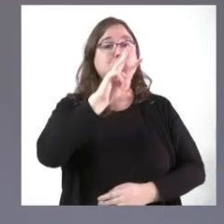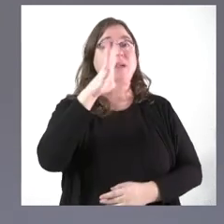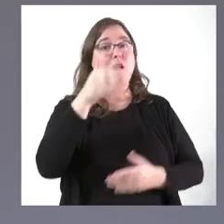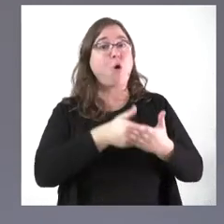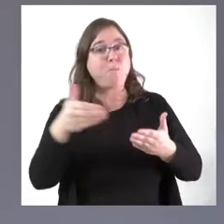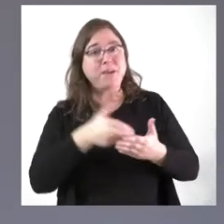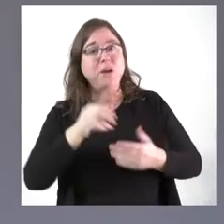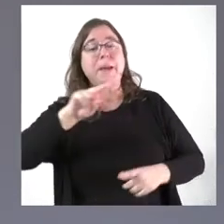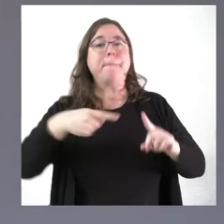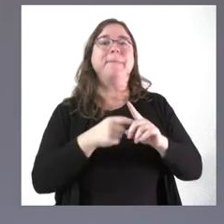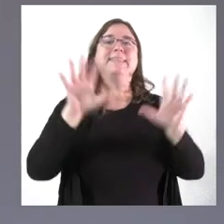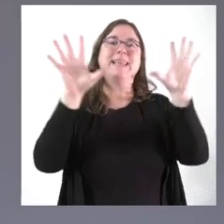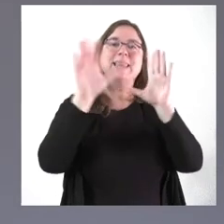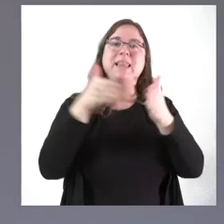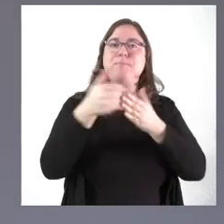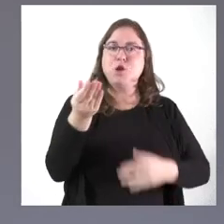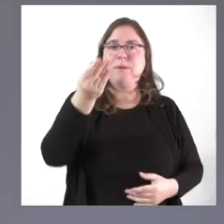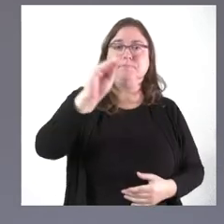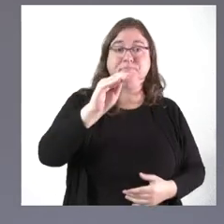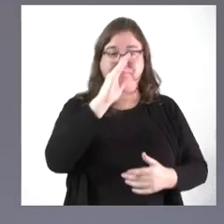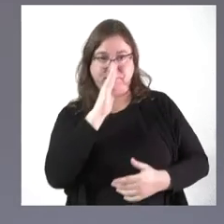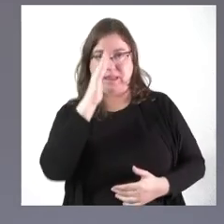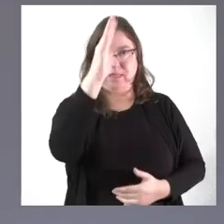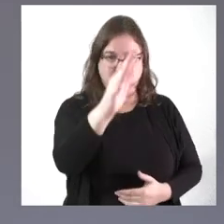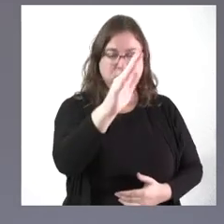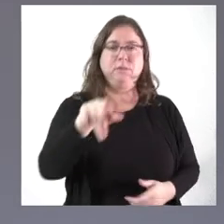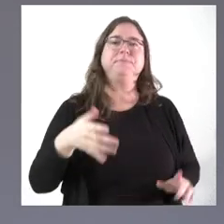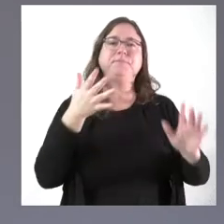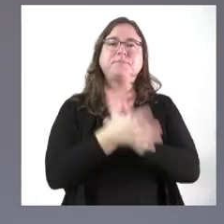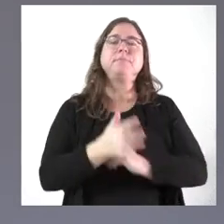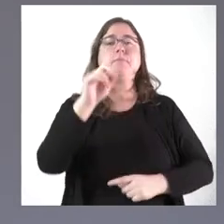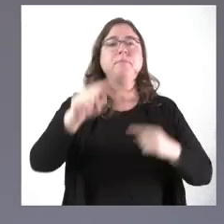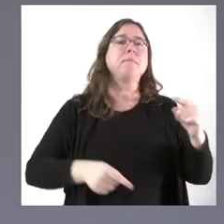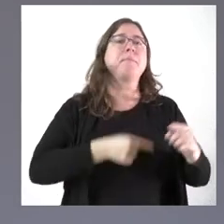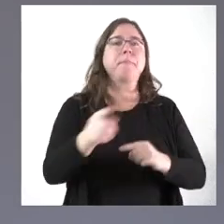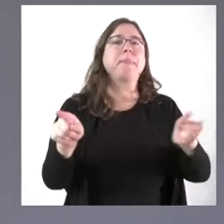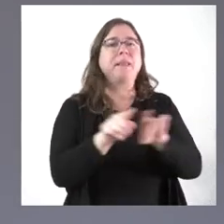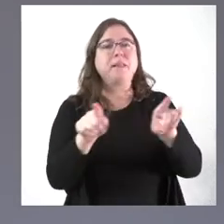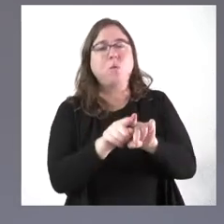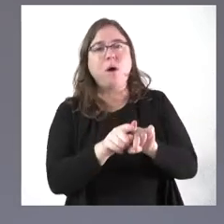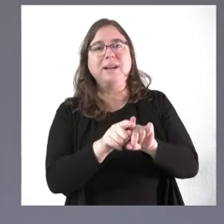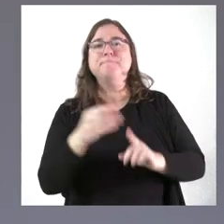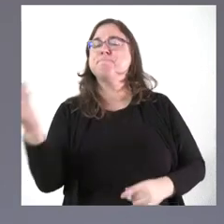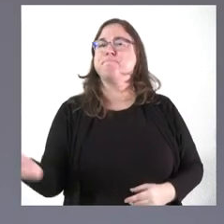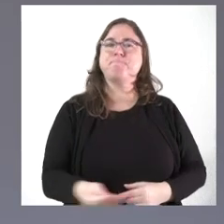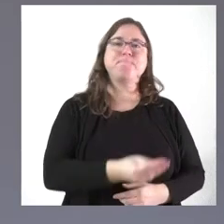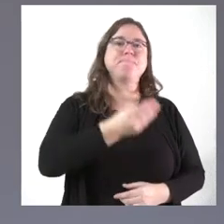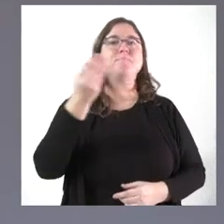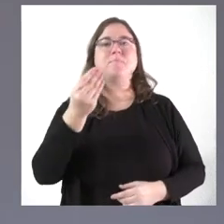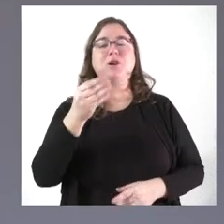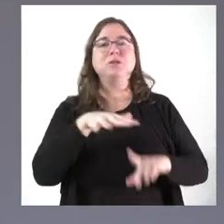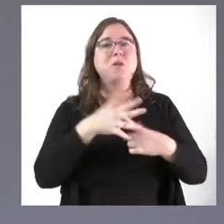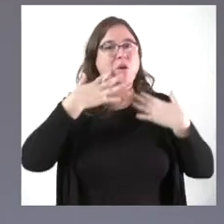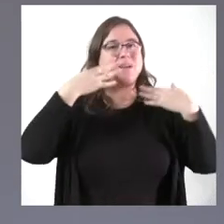con el apoyo de otros 10 millones suplementarios en cinco años por parte de la junta y en consecuencia también va a abonar a la mejora del estado de seguridad